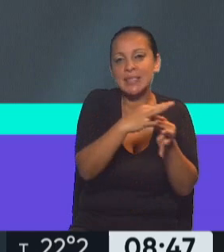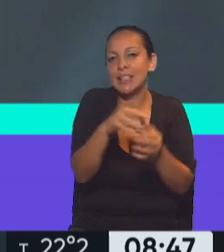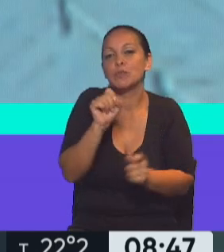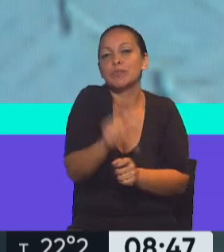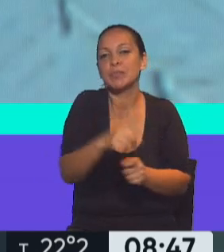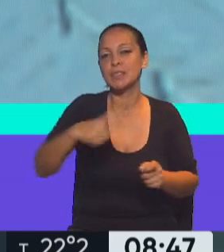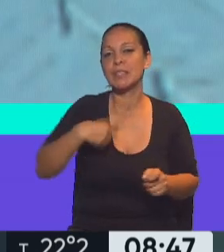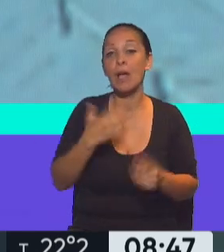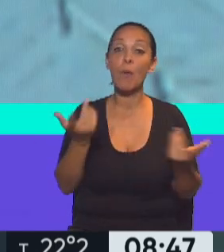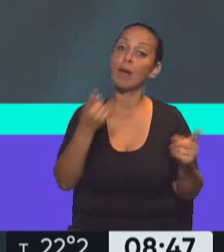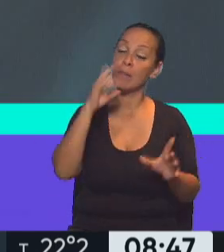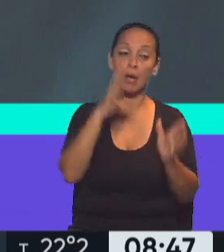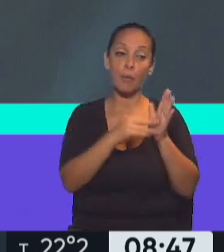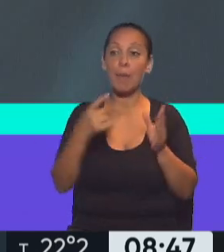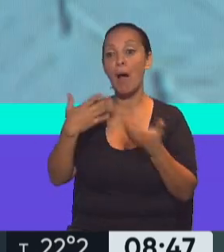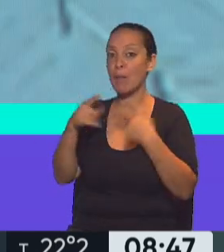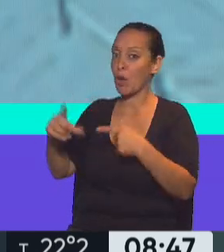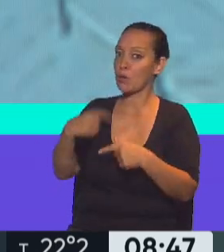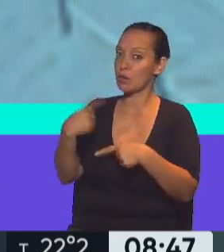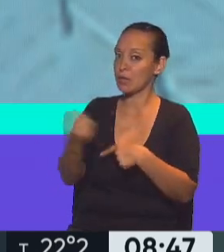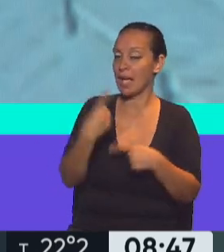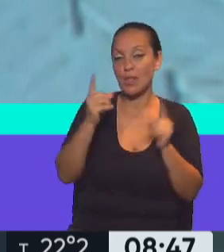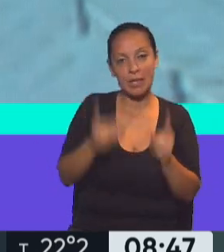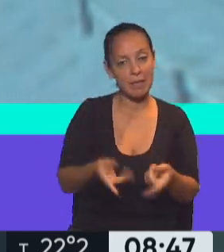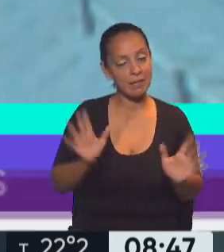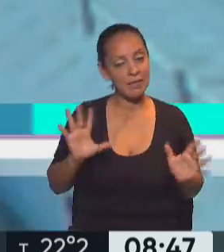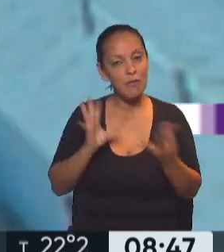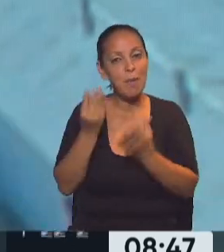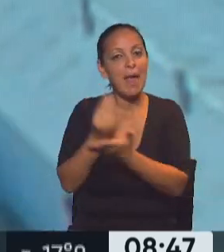Pero bueno, habrá que hablar con los sindicatos también entonces. Ahí está la representación de los trabajadores. Gracias, Flor.